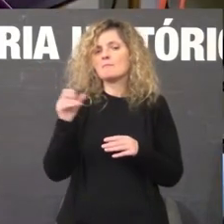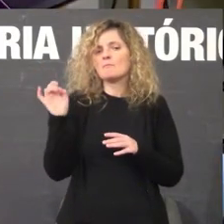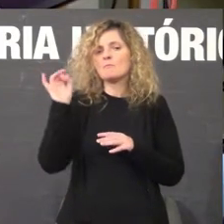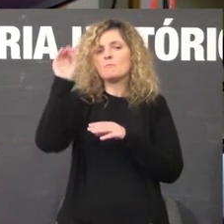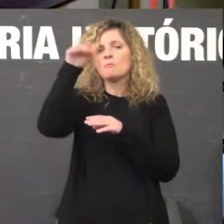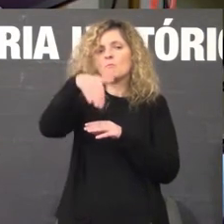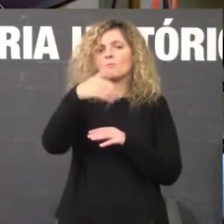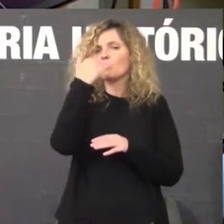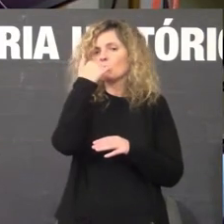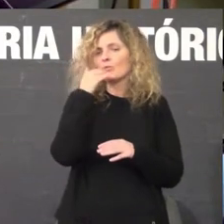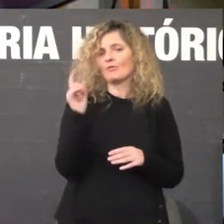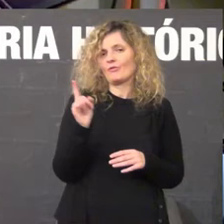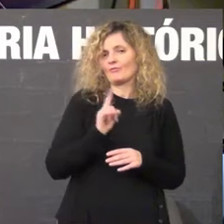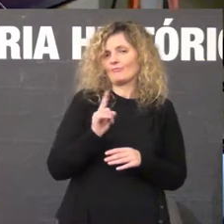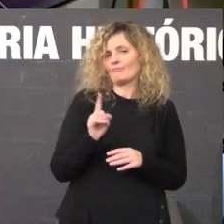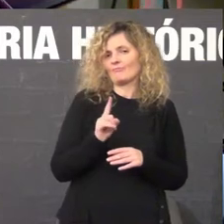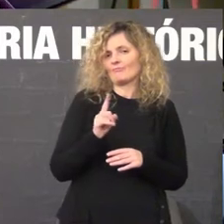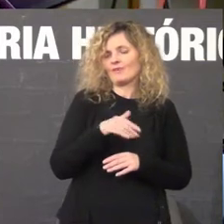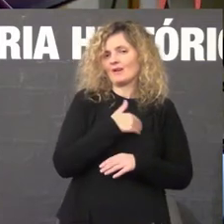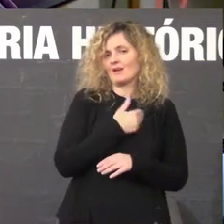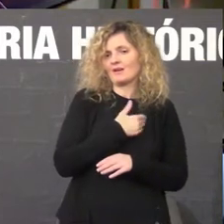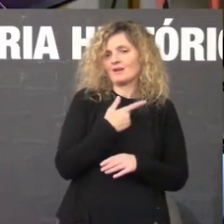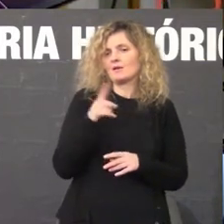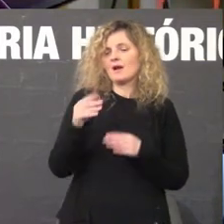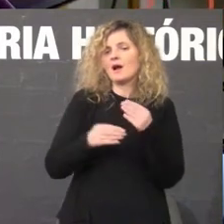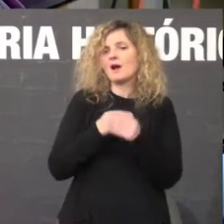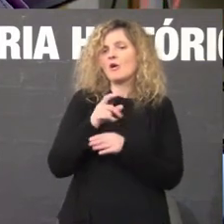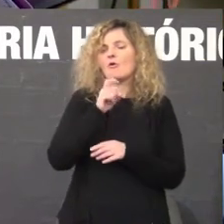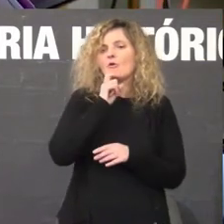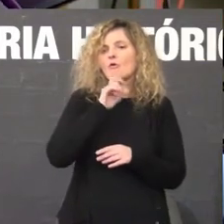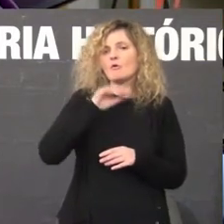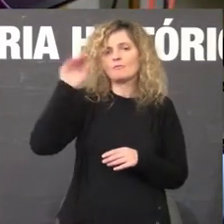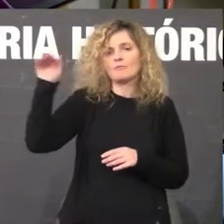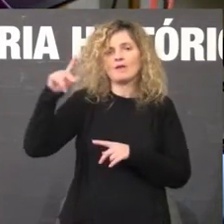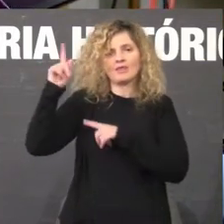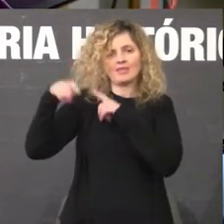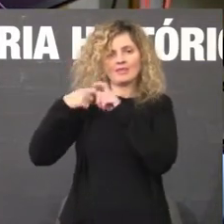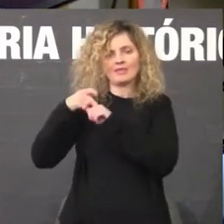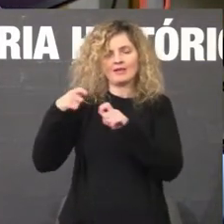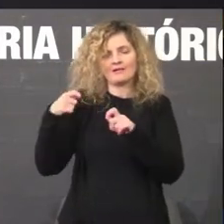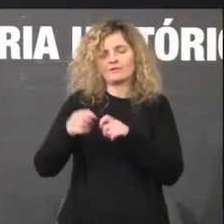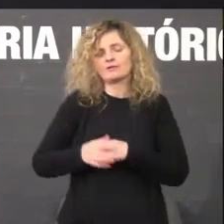al buzón de la Academia, sino que las eche en Zaragoza.